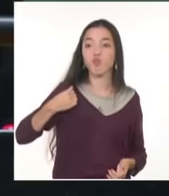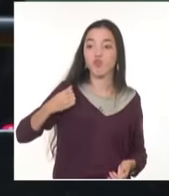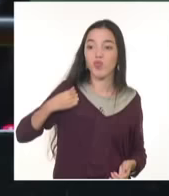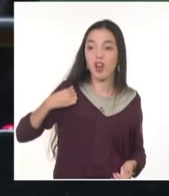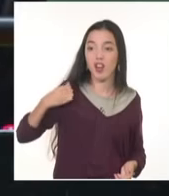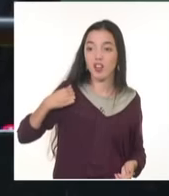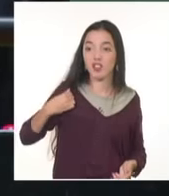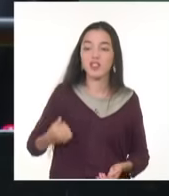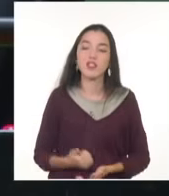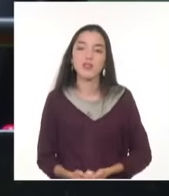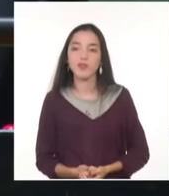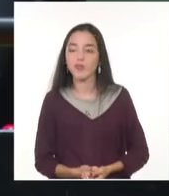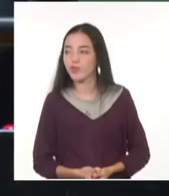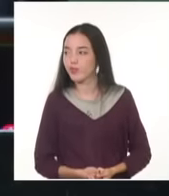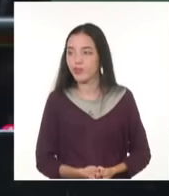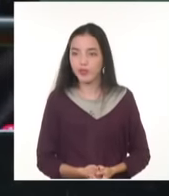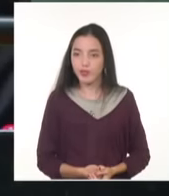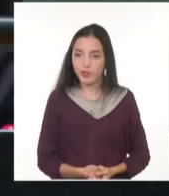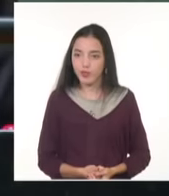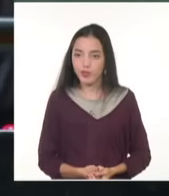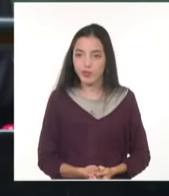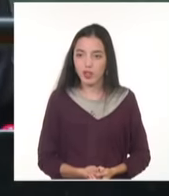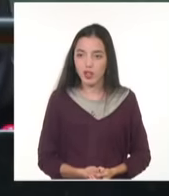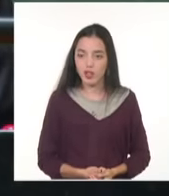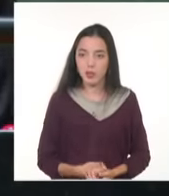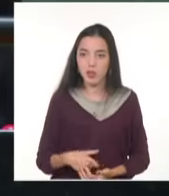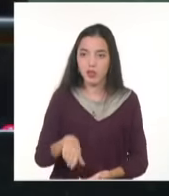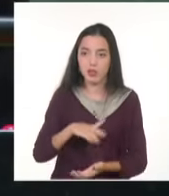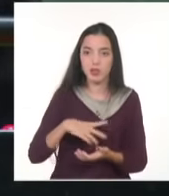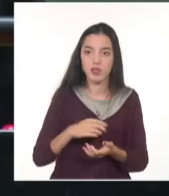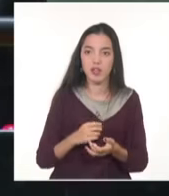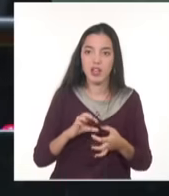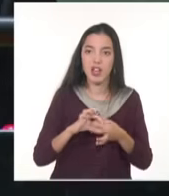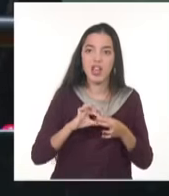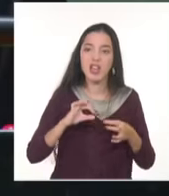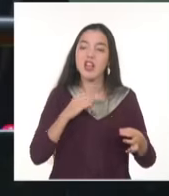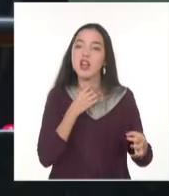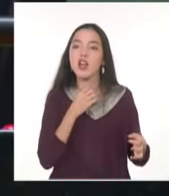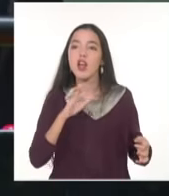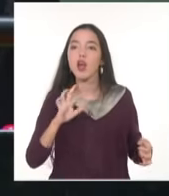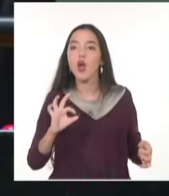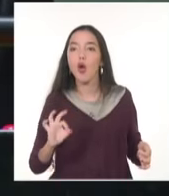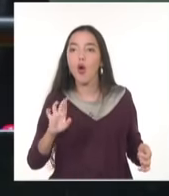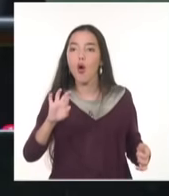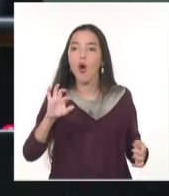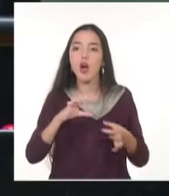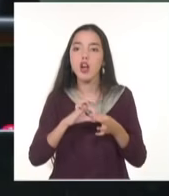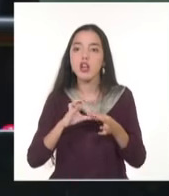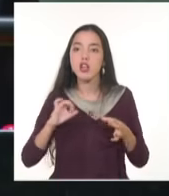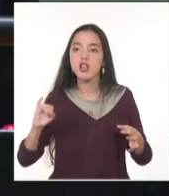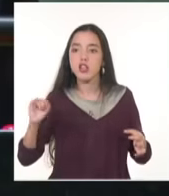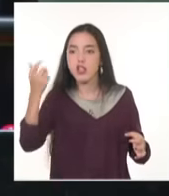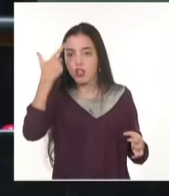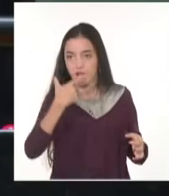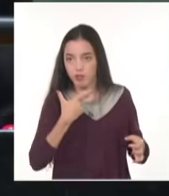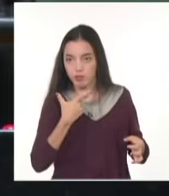Malvinas, Sándwich del Sur y Georgias del Sur y los espacios marítimos